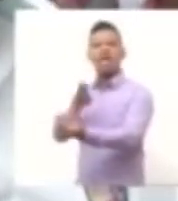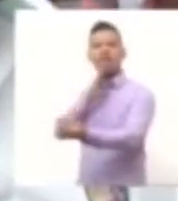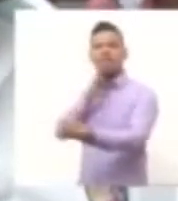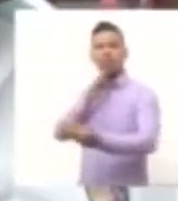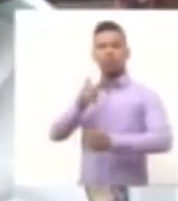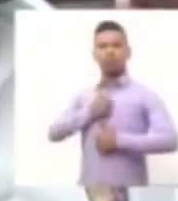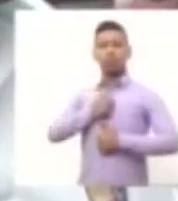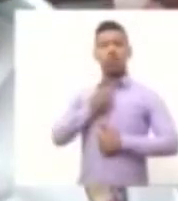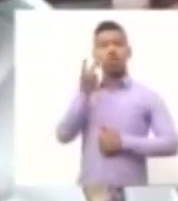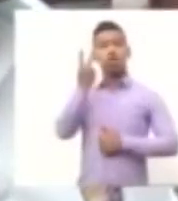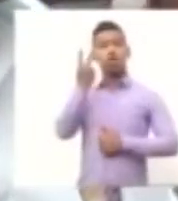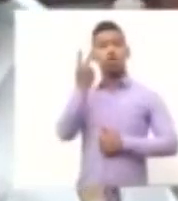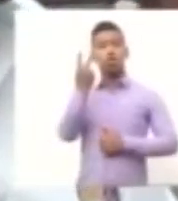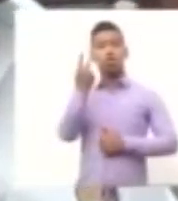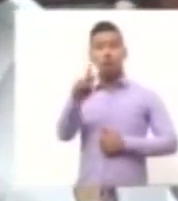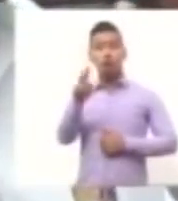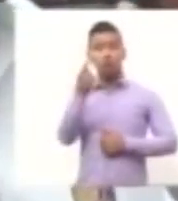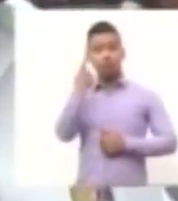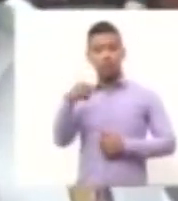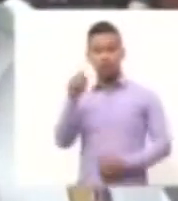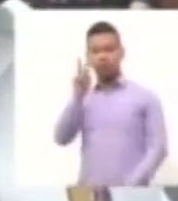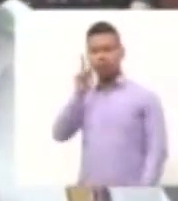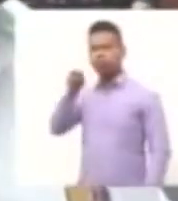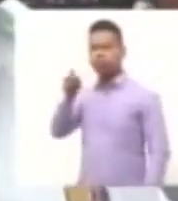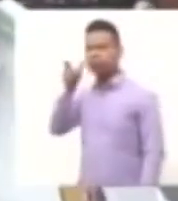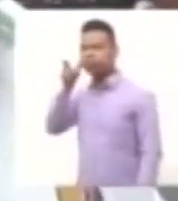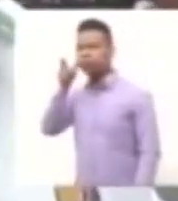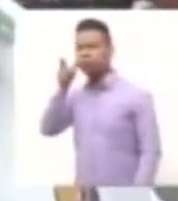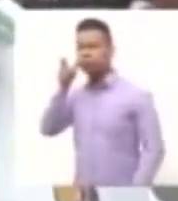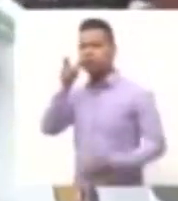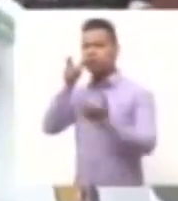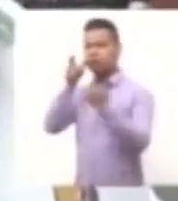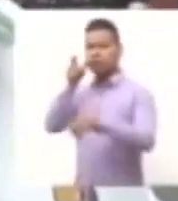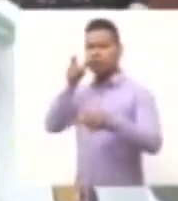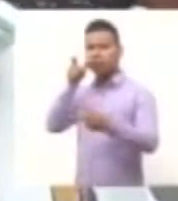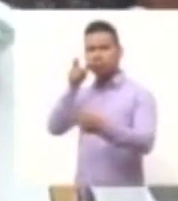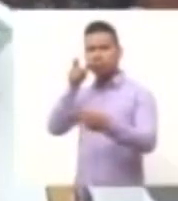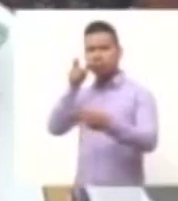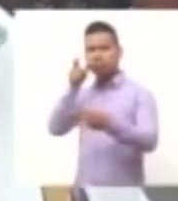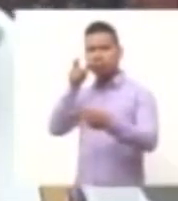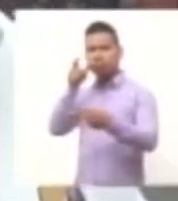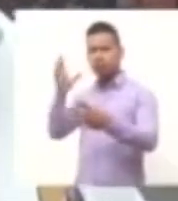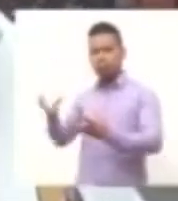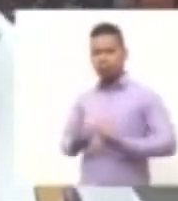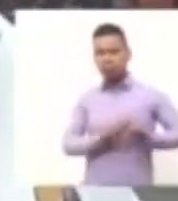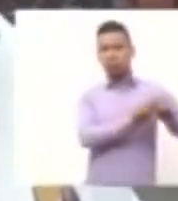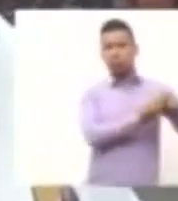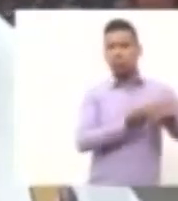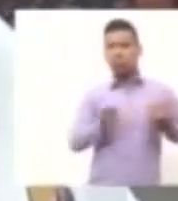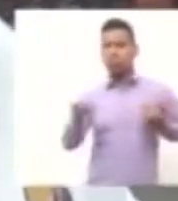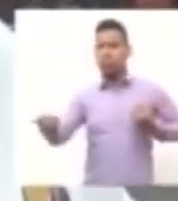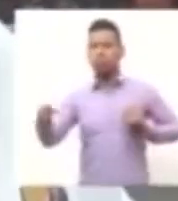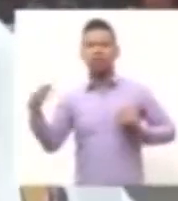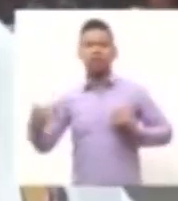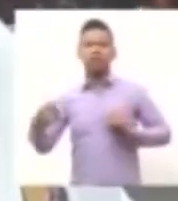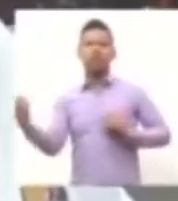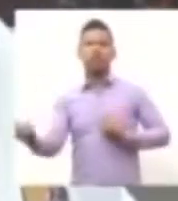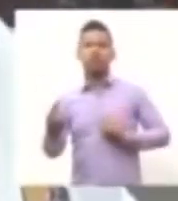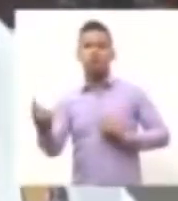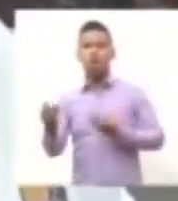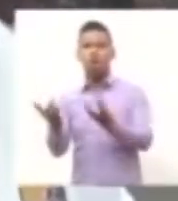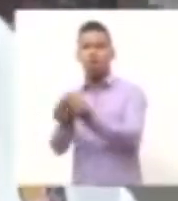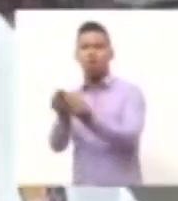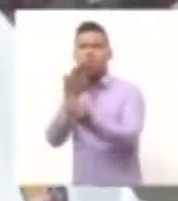para allá comenzaron a suceder cosas, vinieron los atentados, vinieron las amenazas contra nosotros los